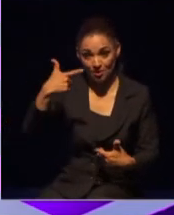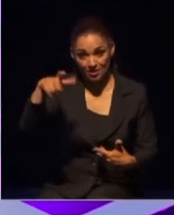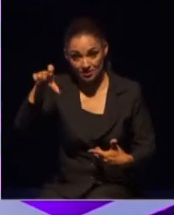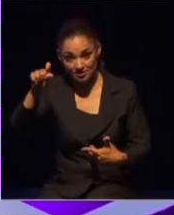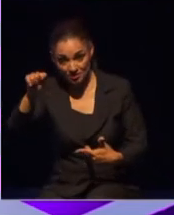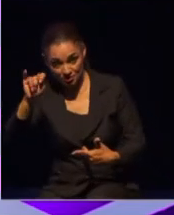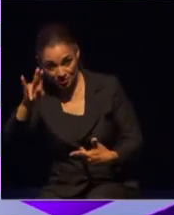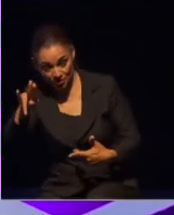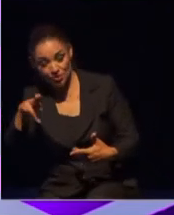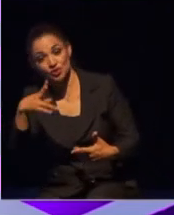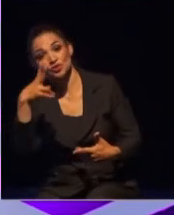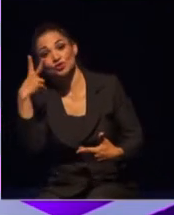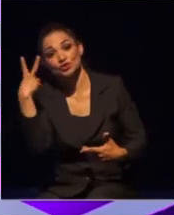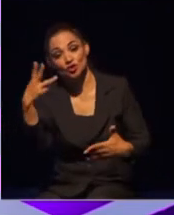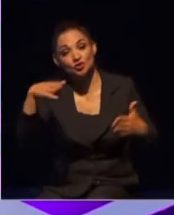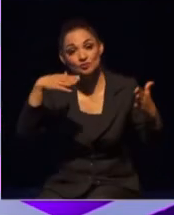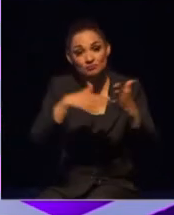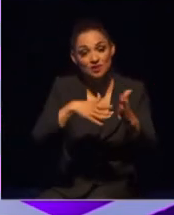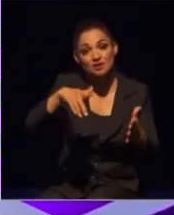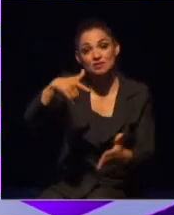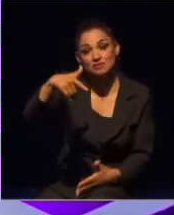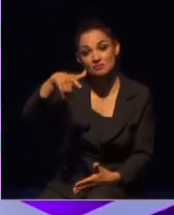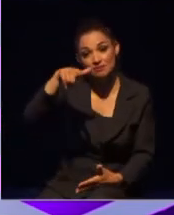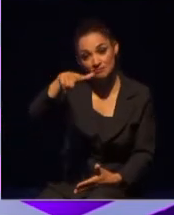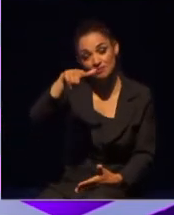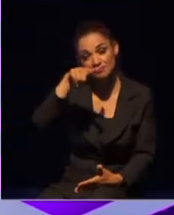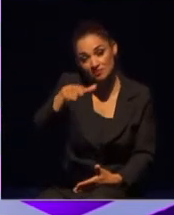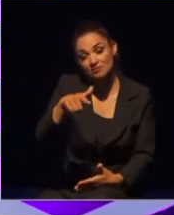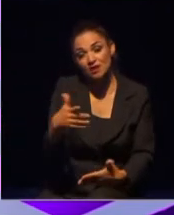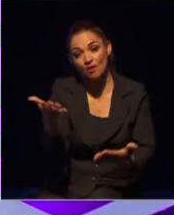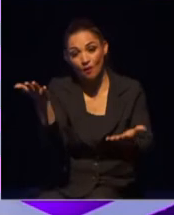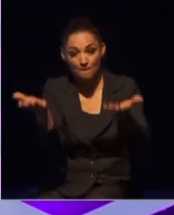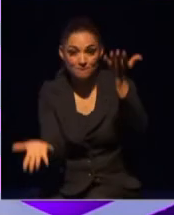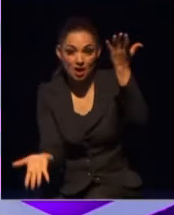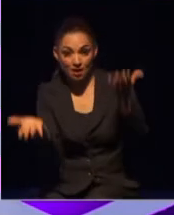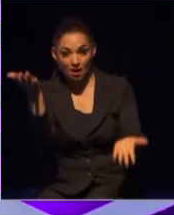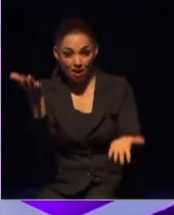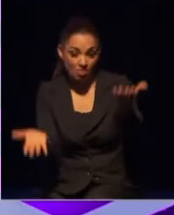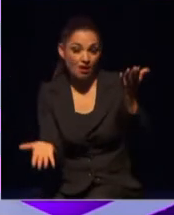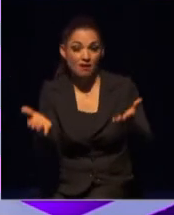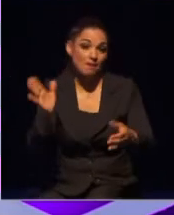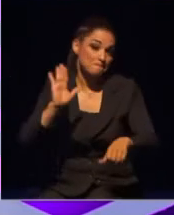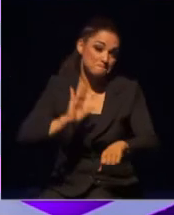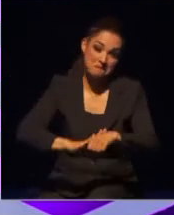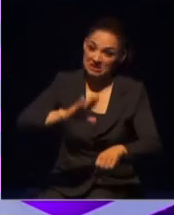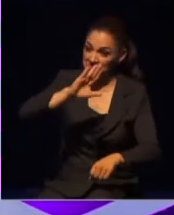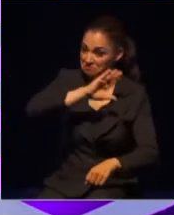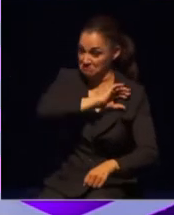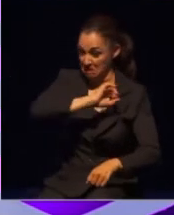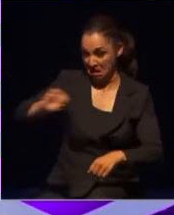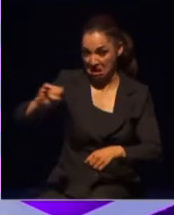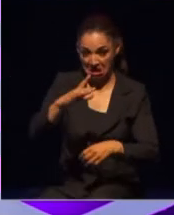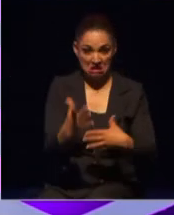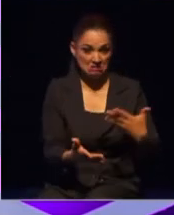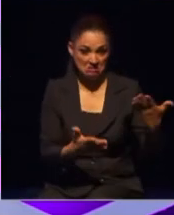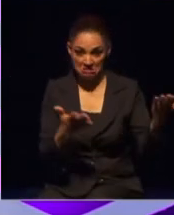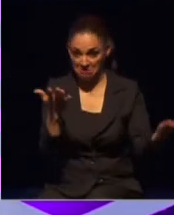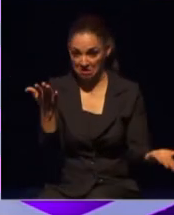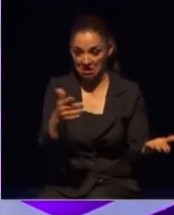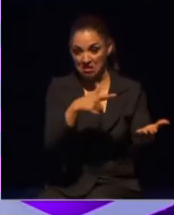2017, comparada con una de las más nefastas gestiones que fue la de Sergio Torres Félix, aumentaron los homicidios